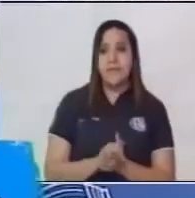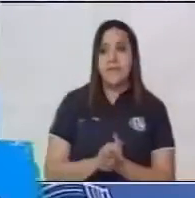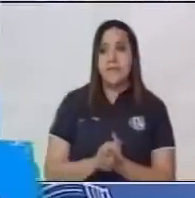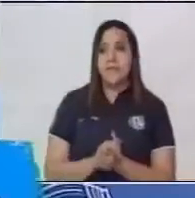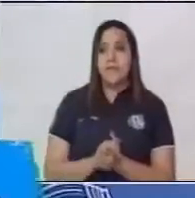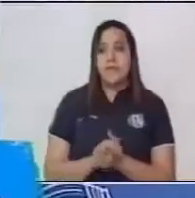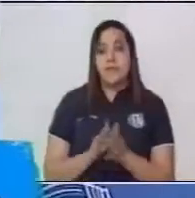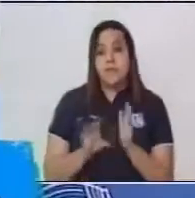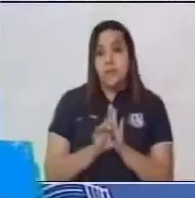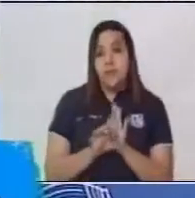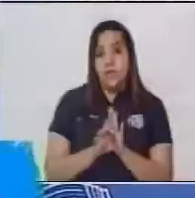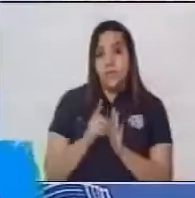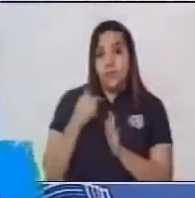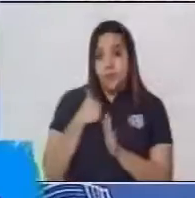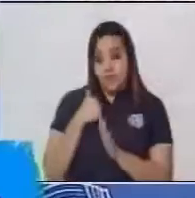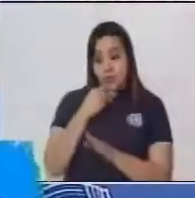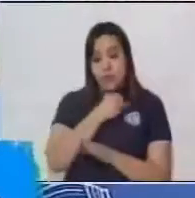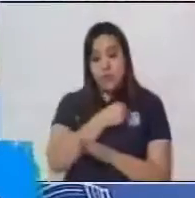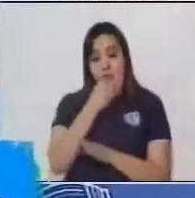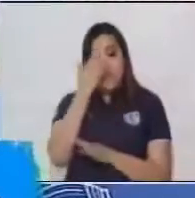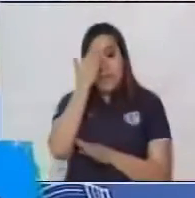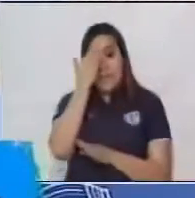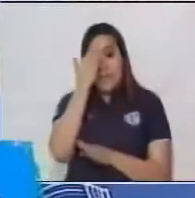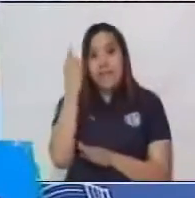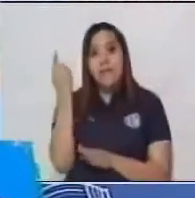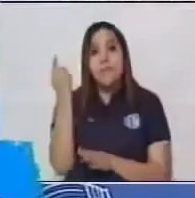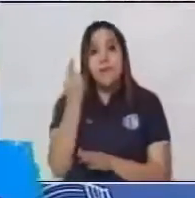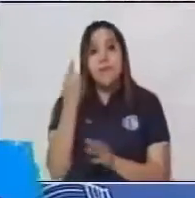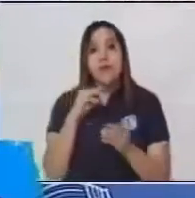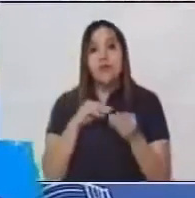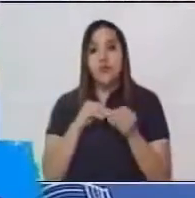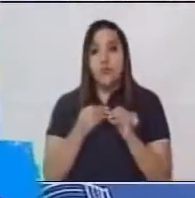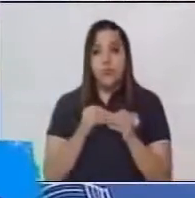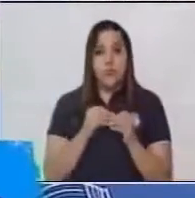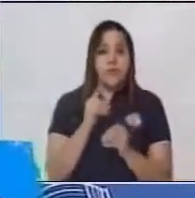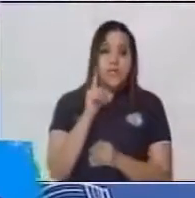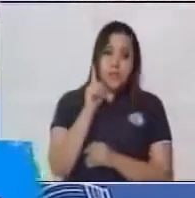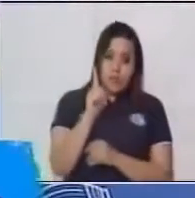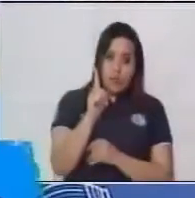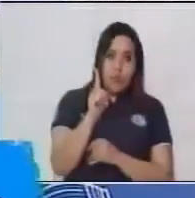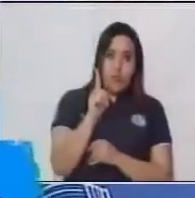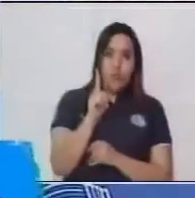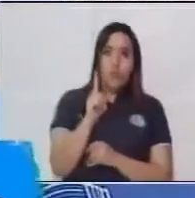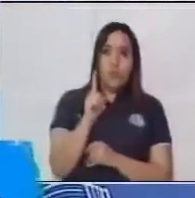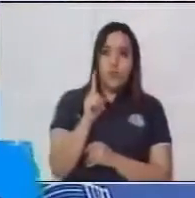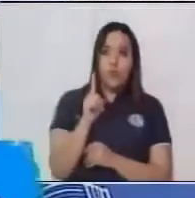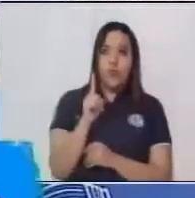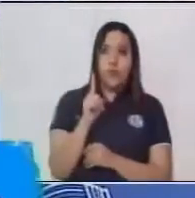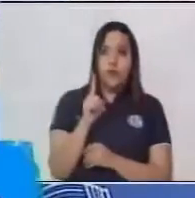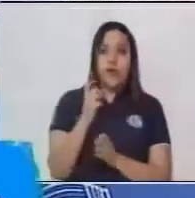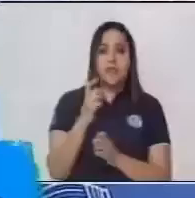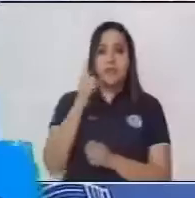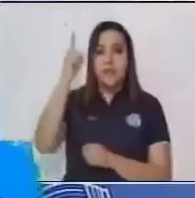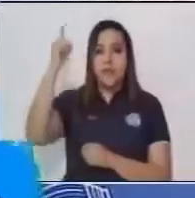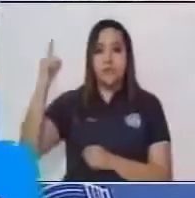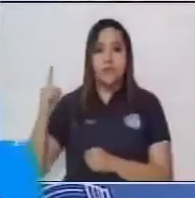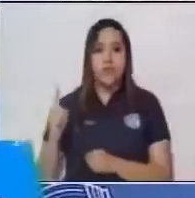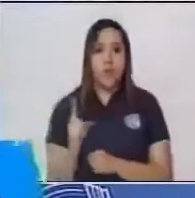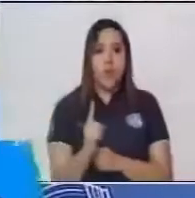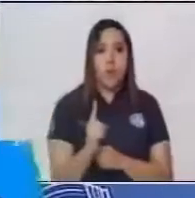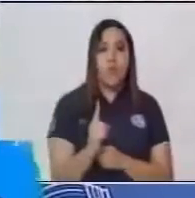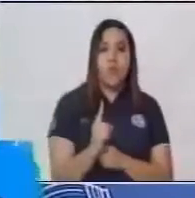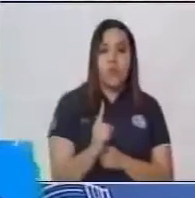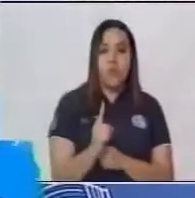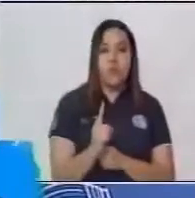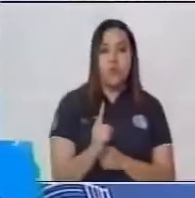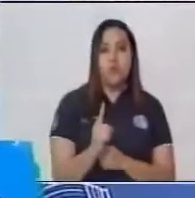Si quiero encontrar el primer término, que es 1, entonces voy a evaluar el valor 1. 2